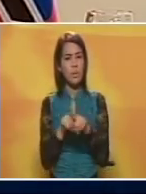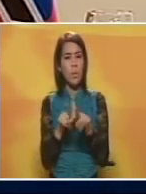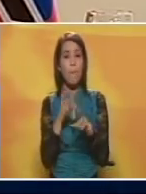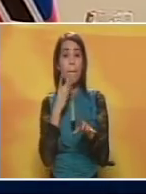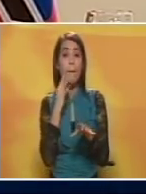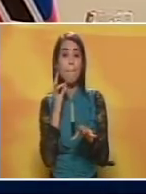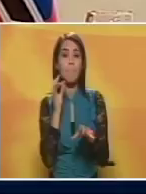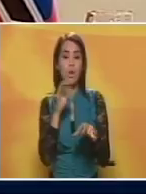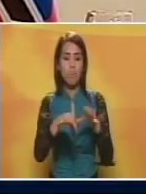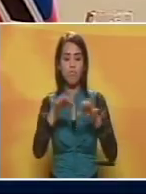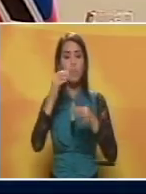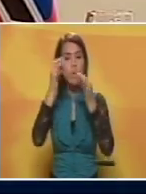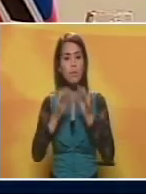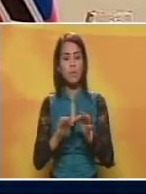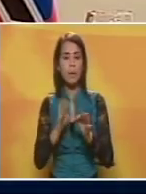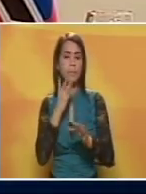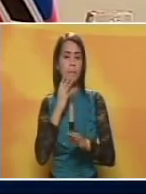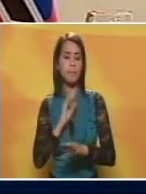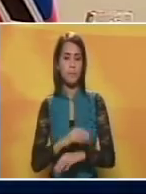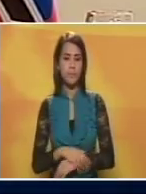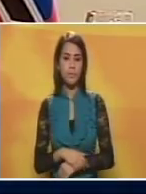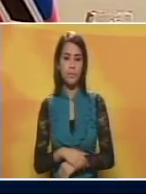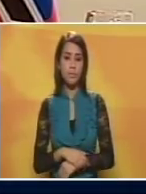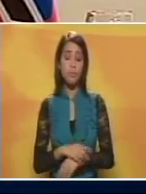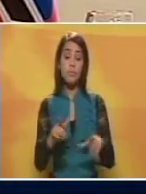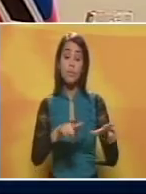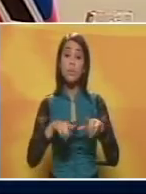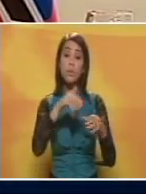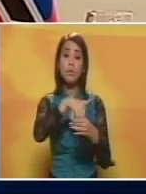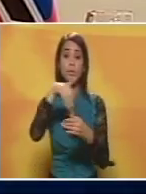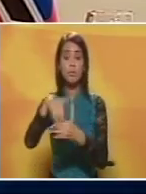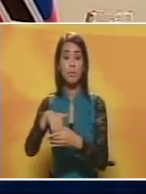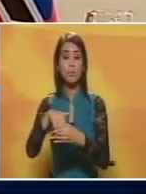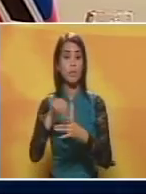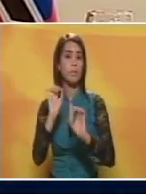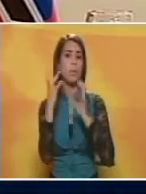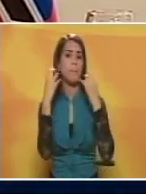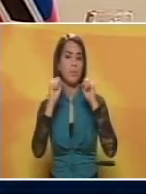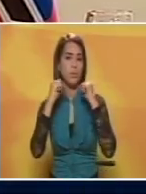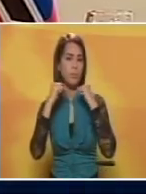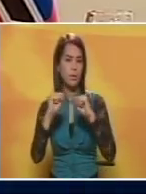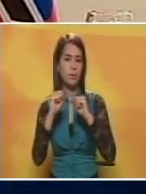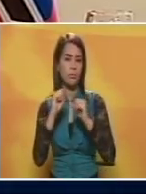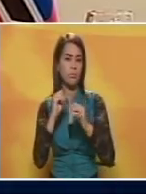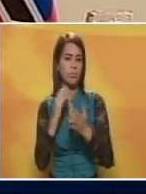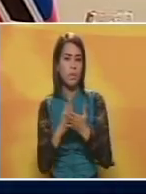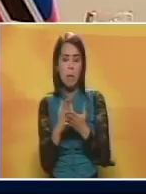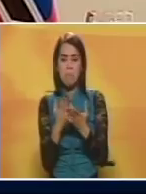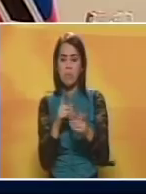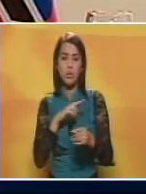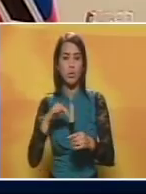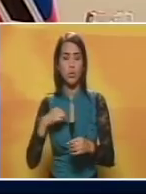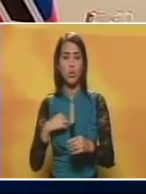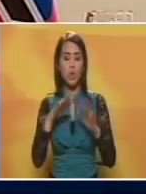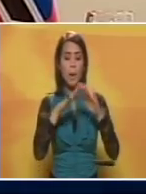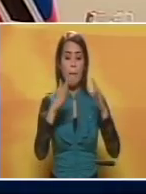la elección. En los centros de votación que no son pilotos, como siempre, vamos a tener